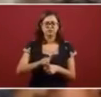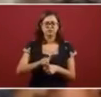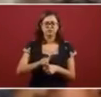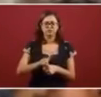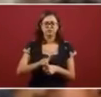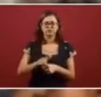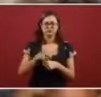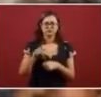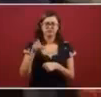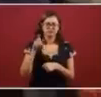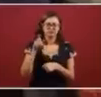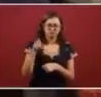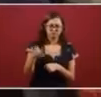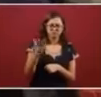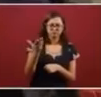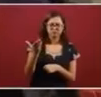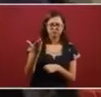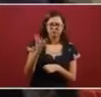privadas, usted